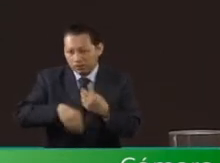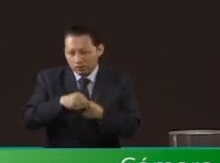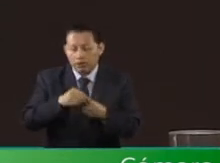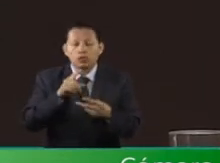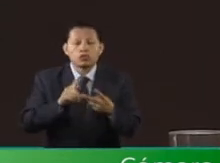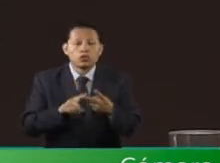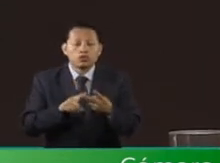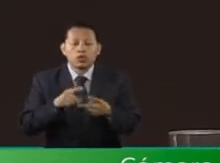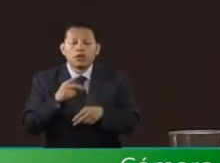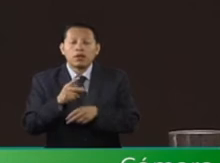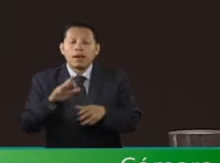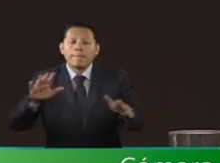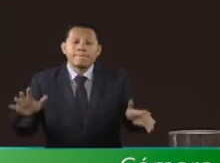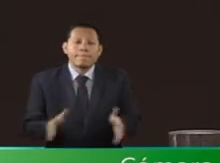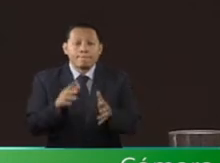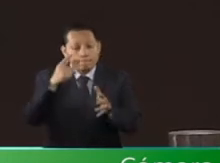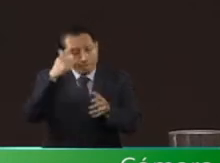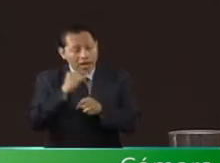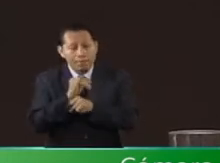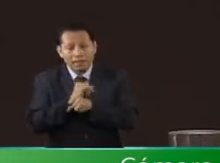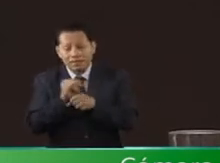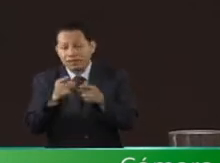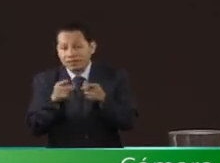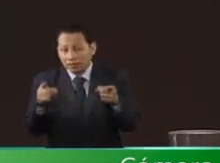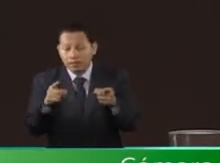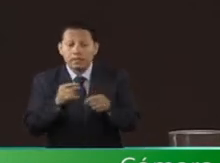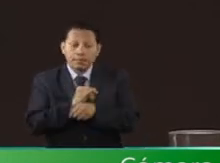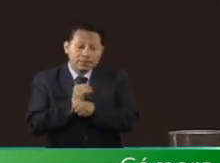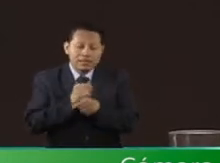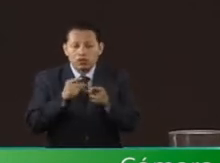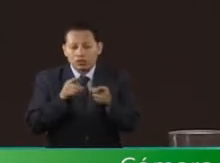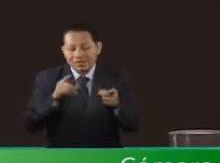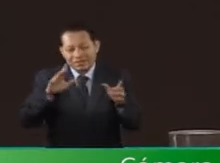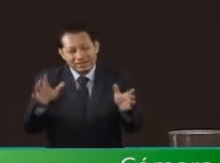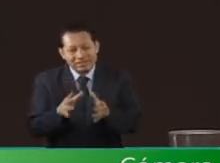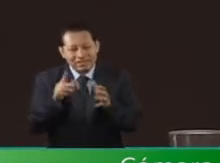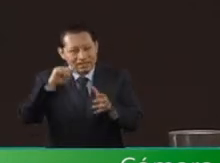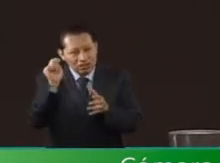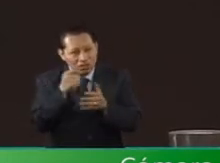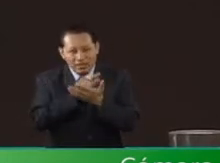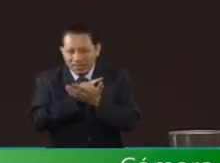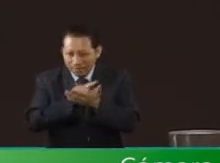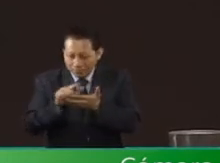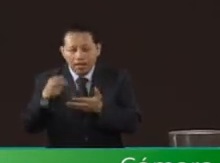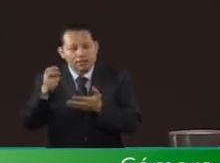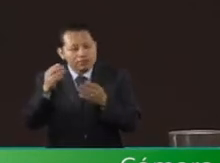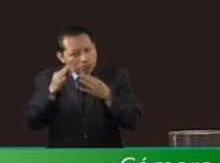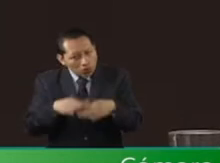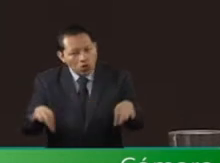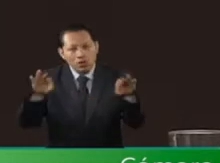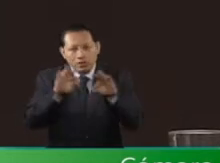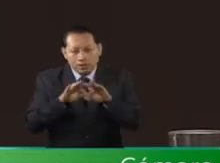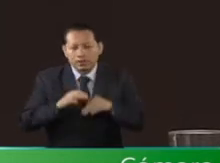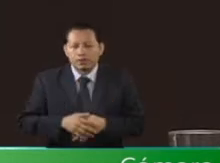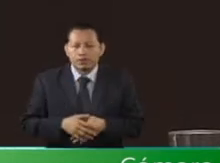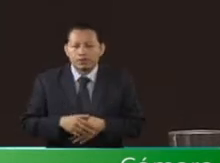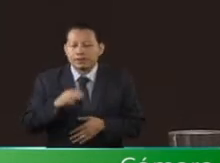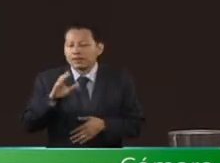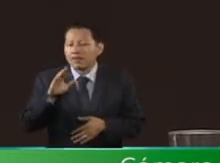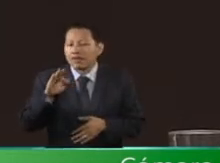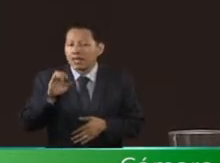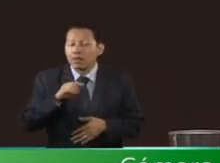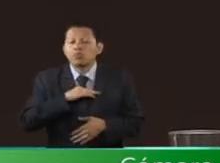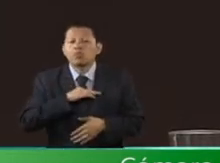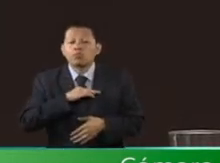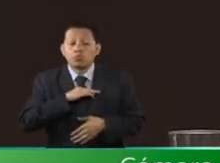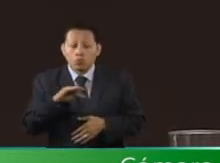al investigación y desarrollo incentivar la investigación y desarrollo en tecnologías limpias es fundamental CFE